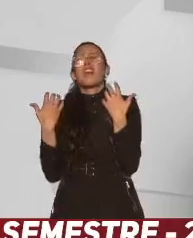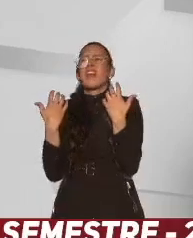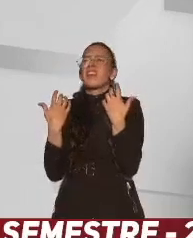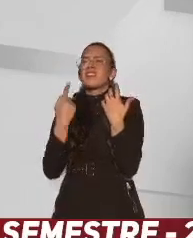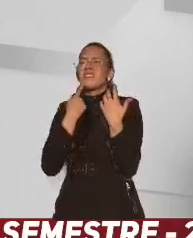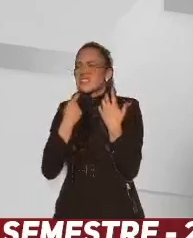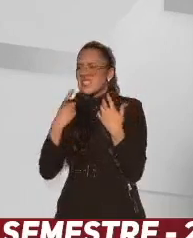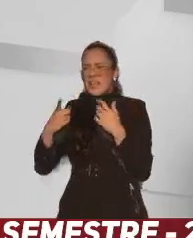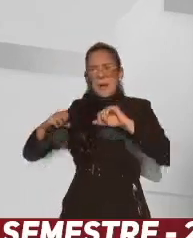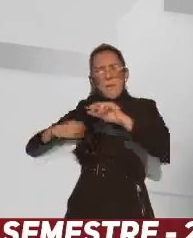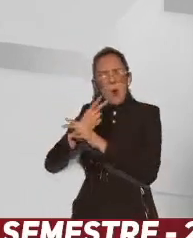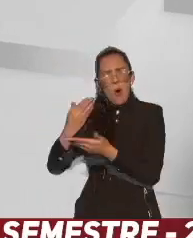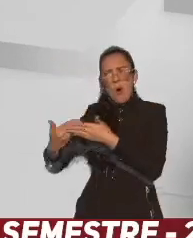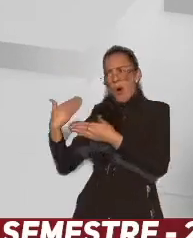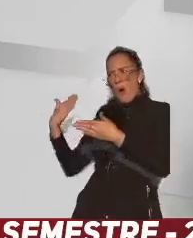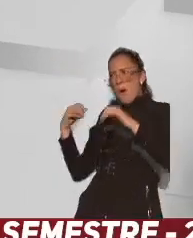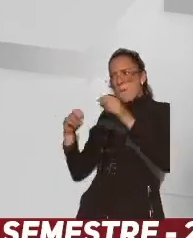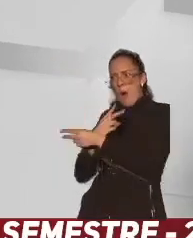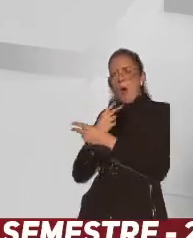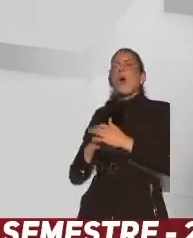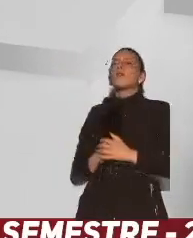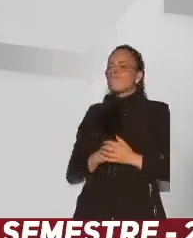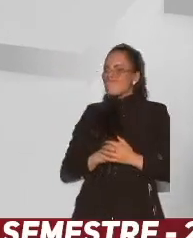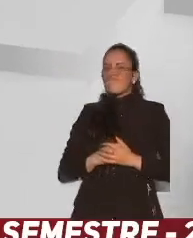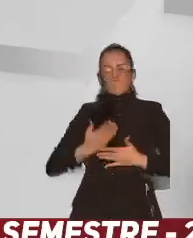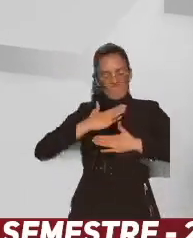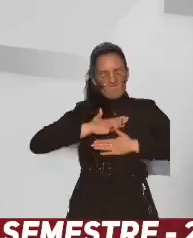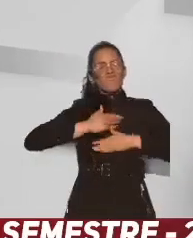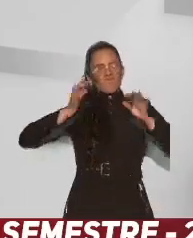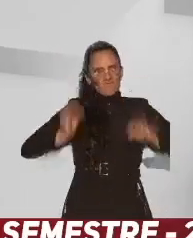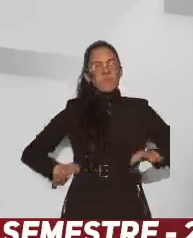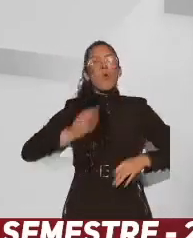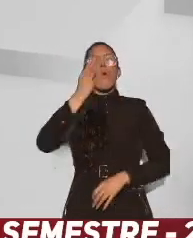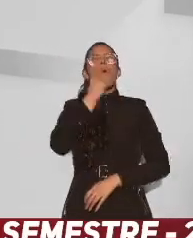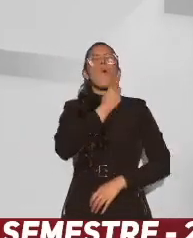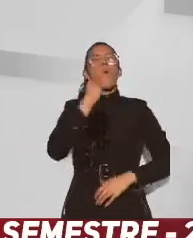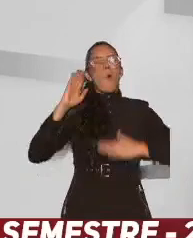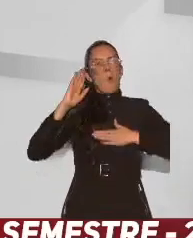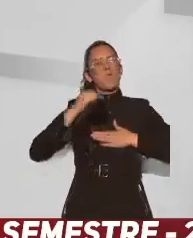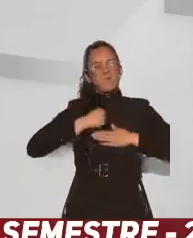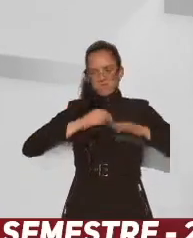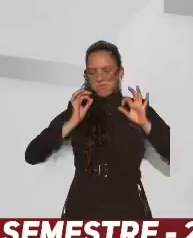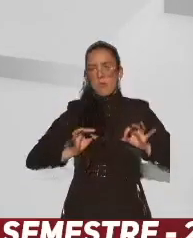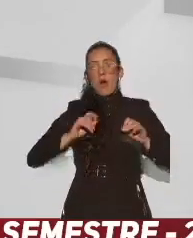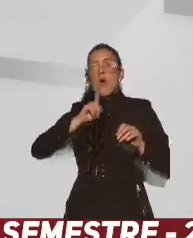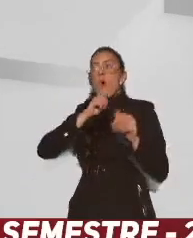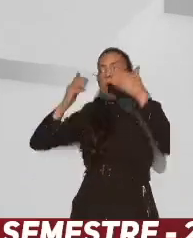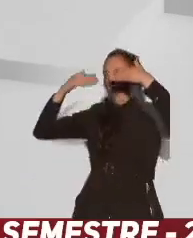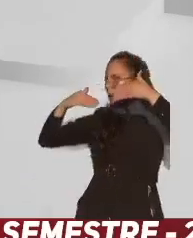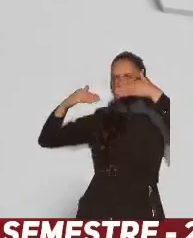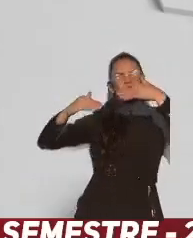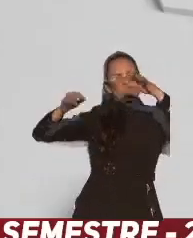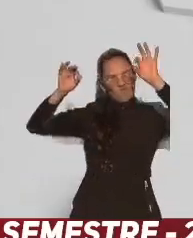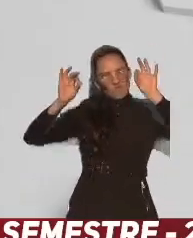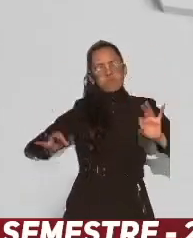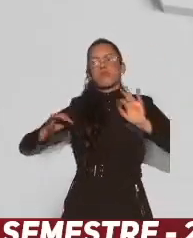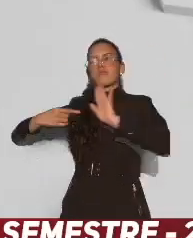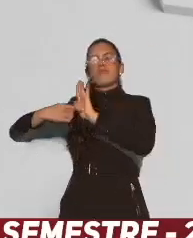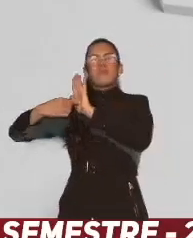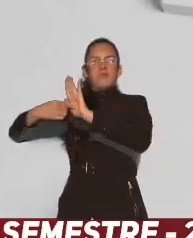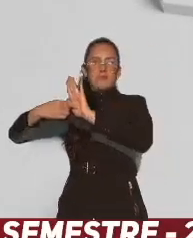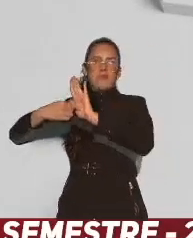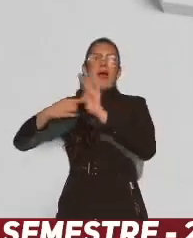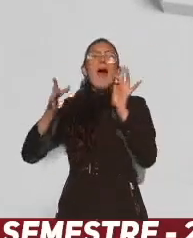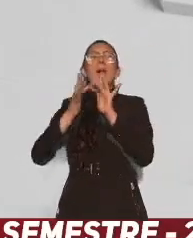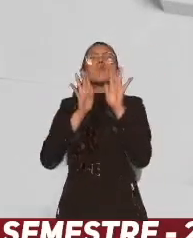violencia. Nuestro compromiso también es con la transparencia, a través de una política